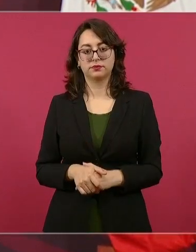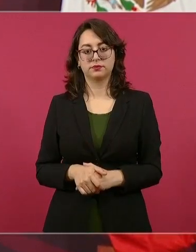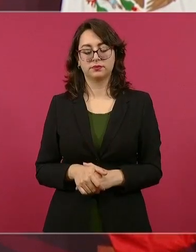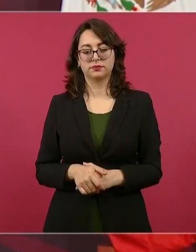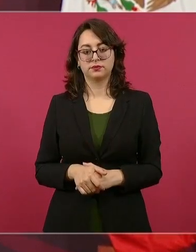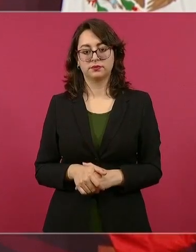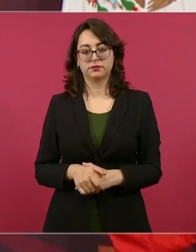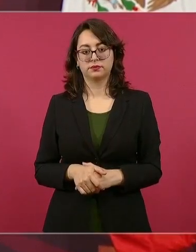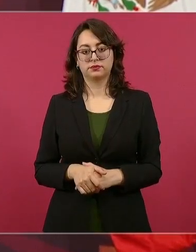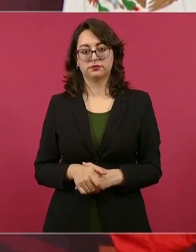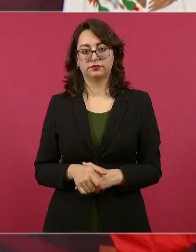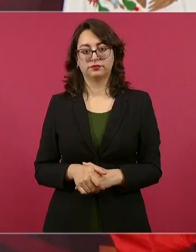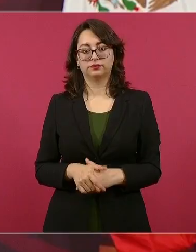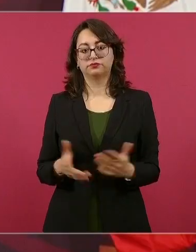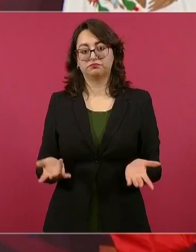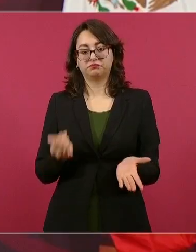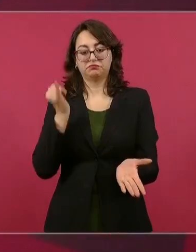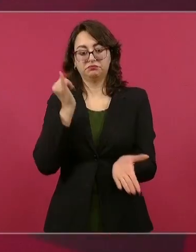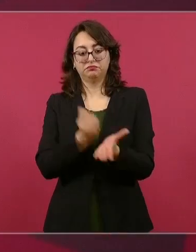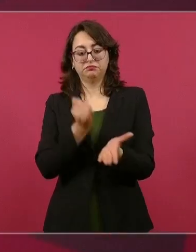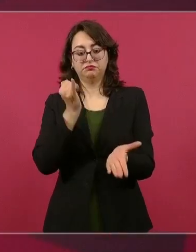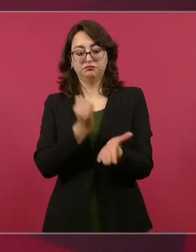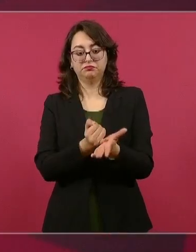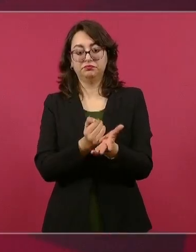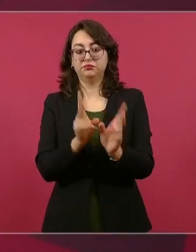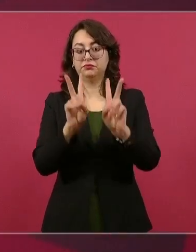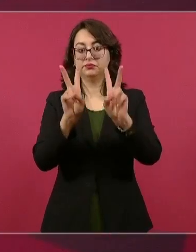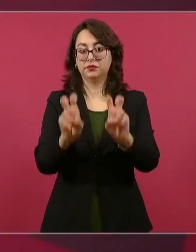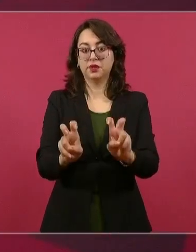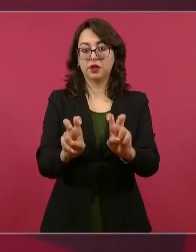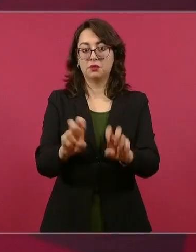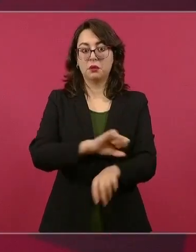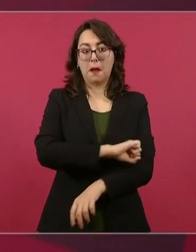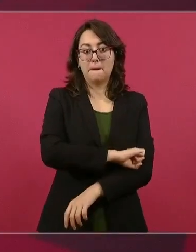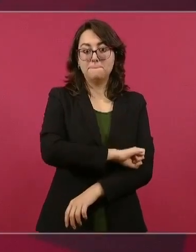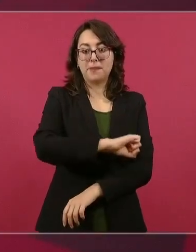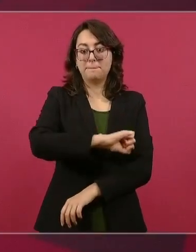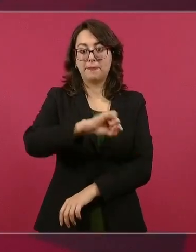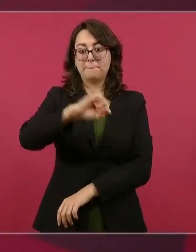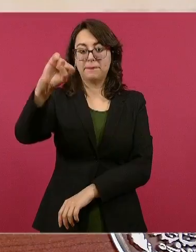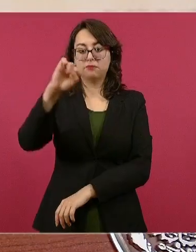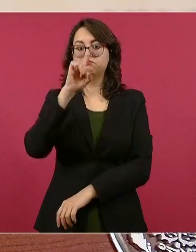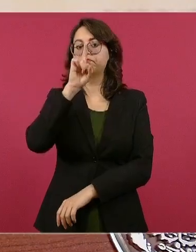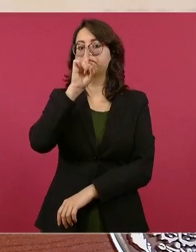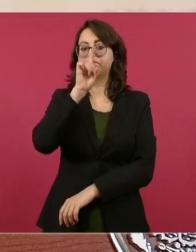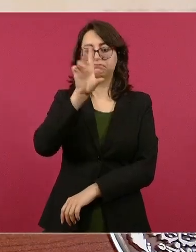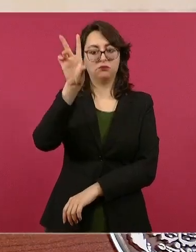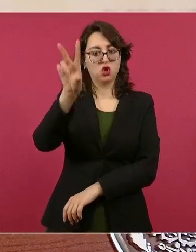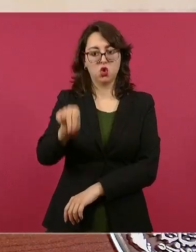nada relacionado con impuestos, sobre todo para no aumentar